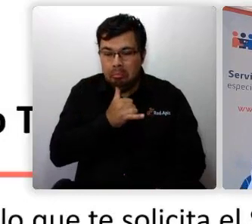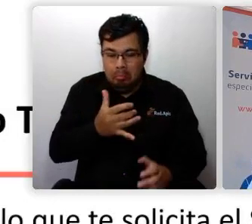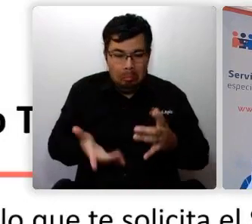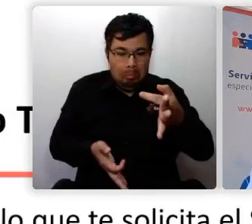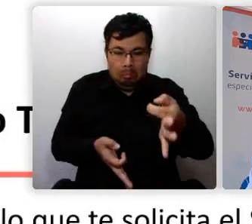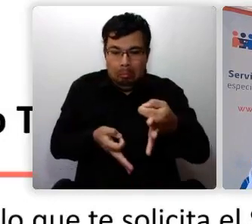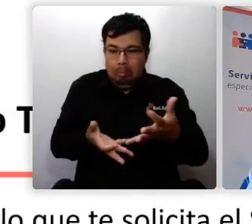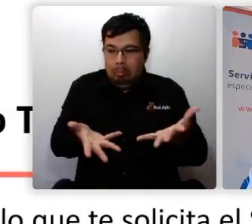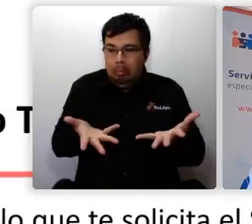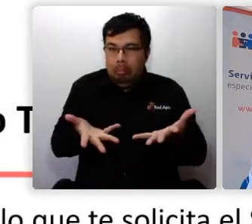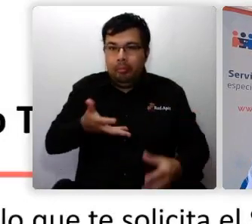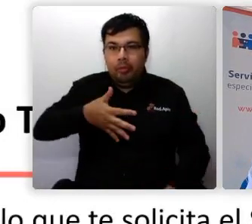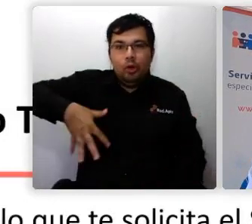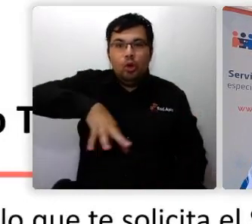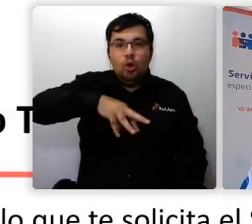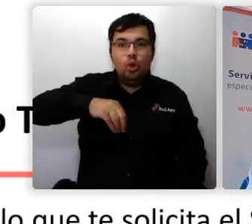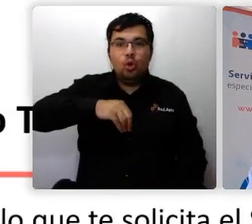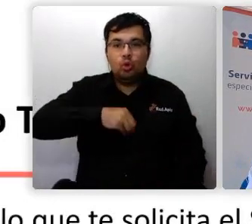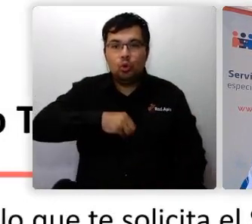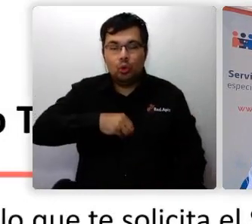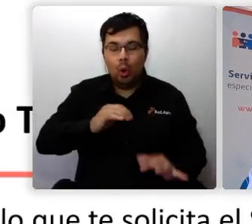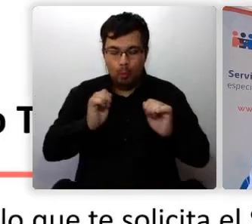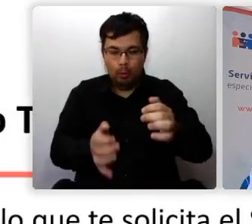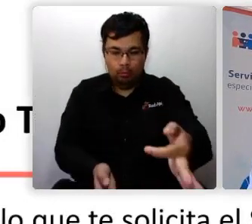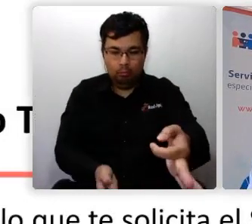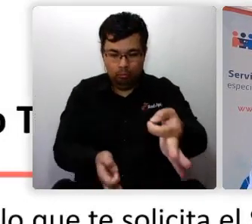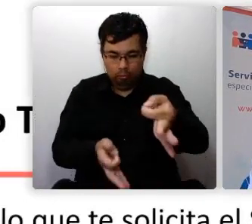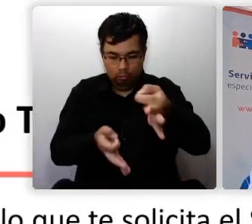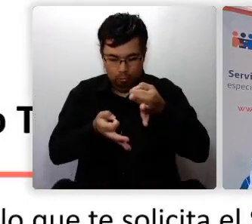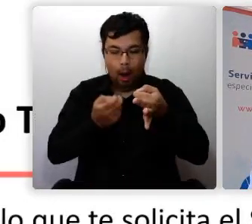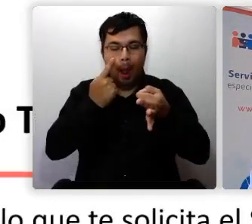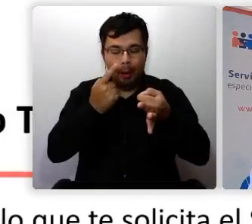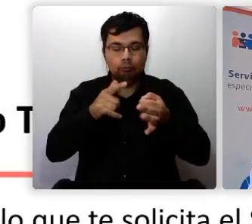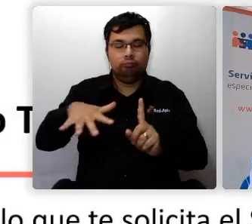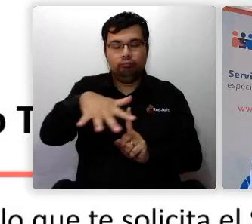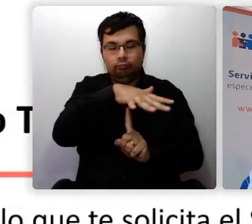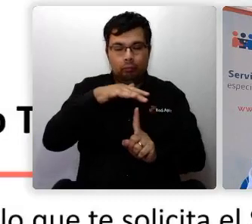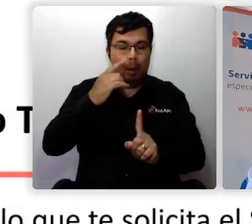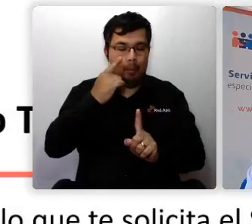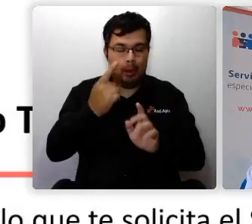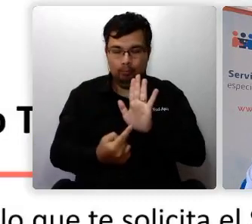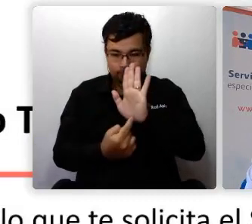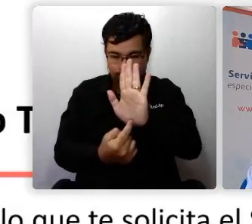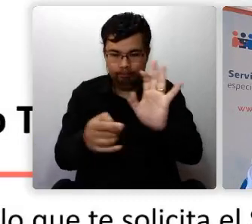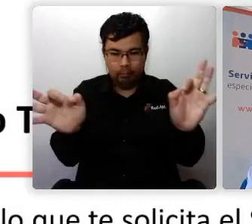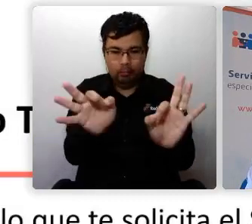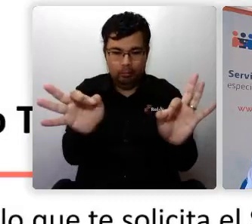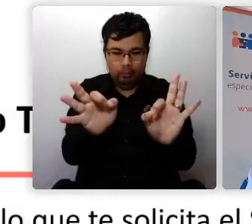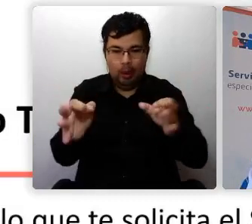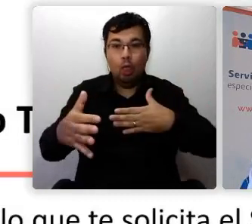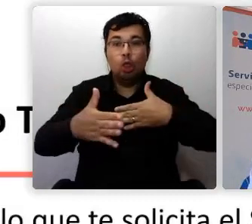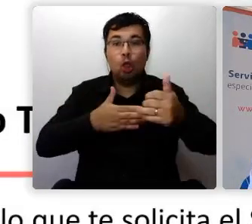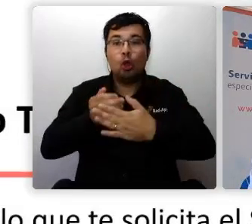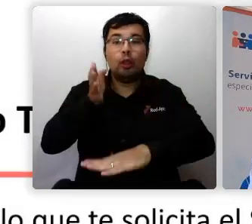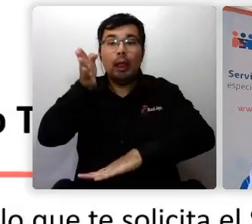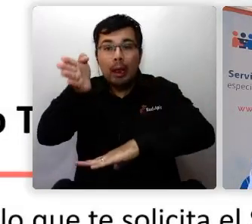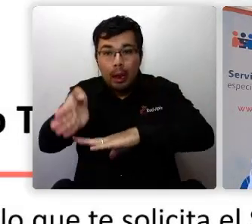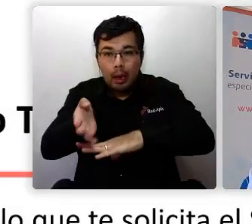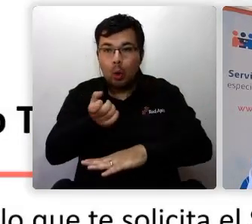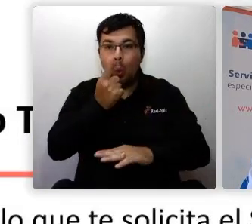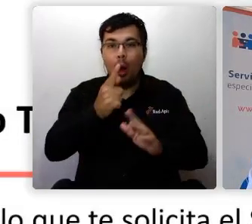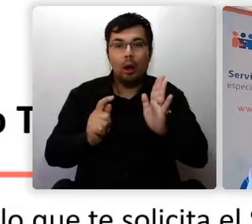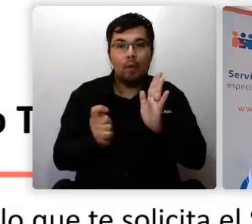ahí podemos tomar ese caso y le podemos decir qué es lo que tiene que hacer, qué es lo que tiene que presentar. ¿Dónde tiene que presentarlo? ¿Cuáles son las fechas para presentarlo?